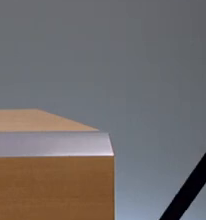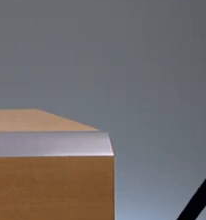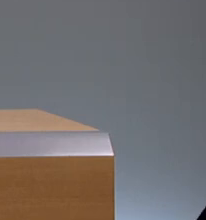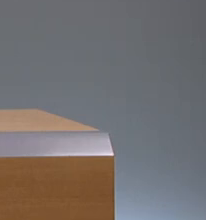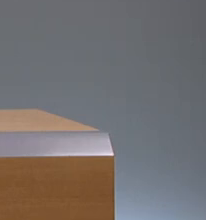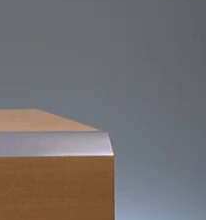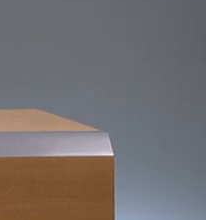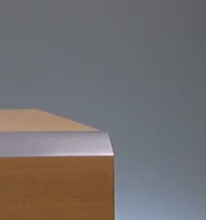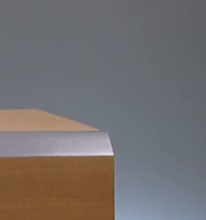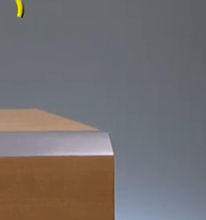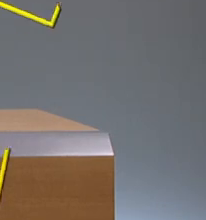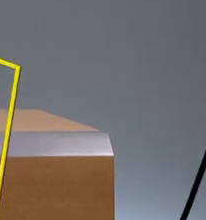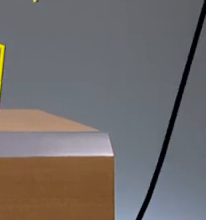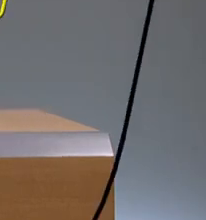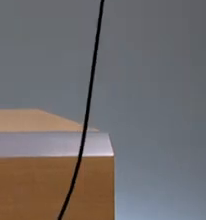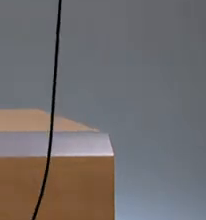Gracias.